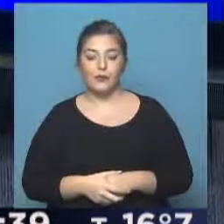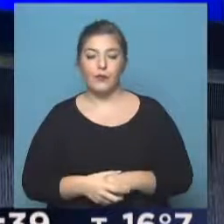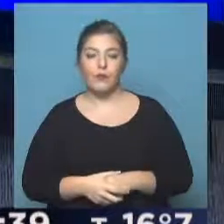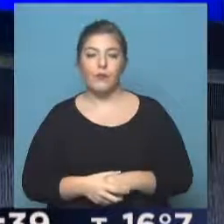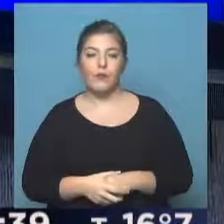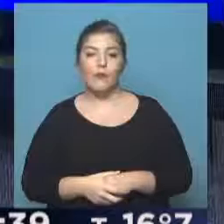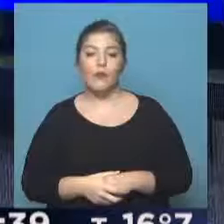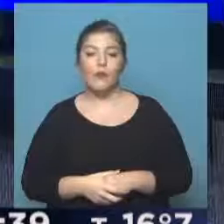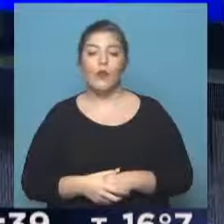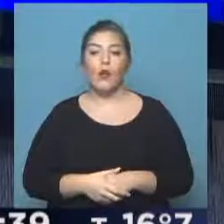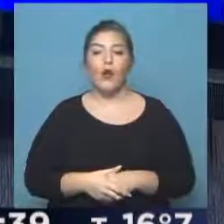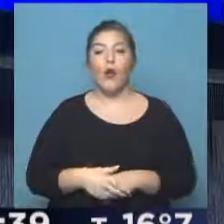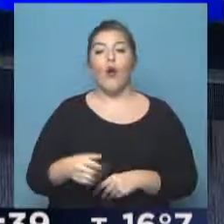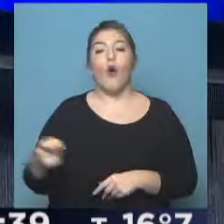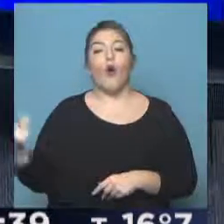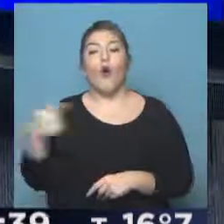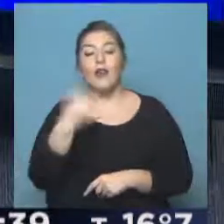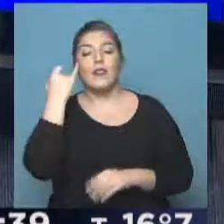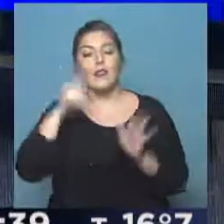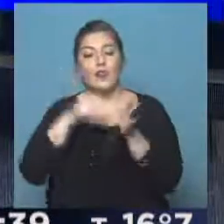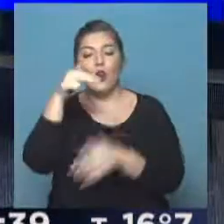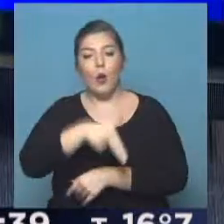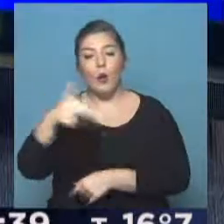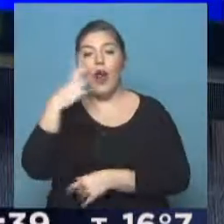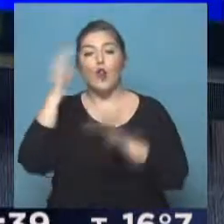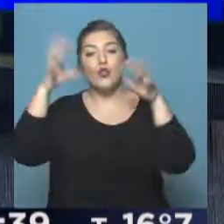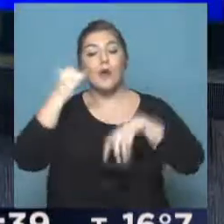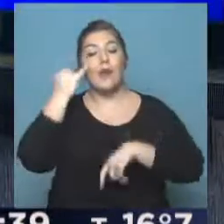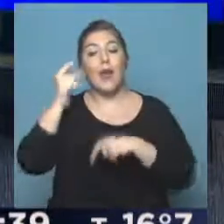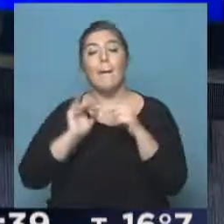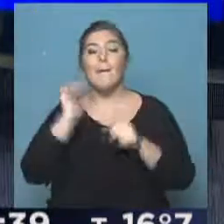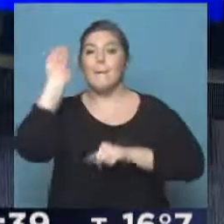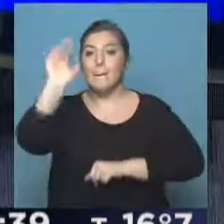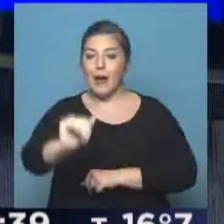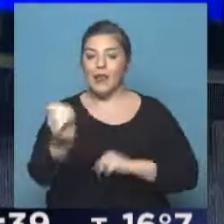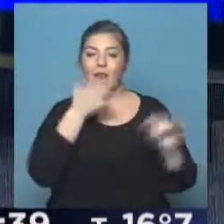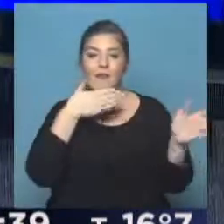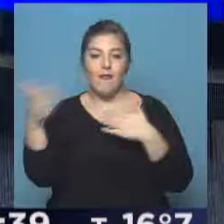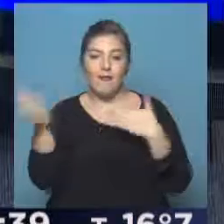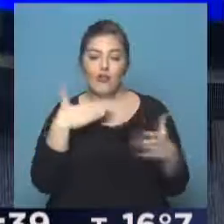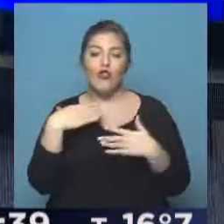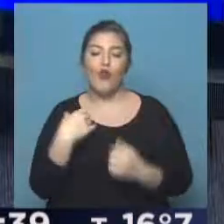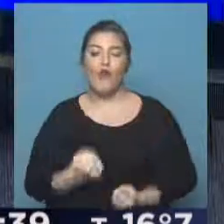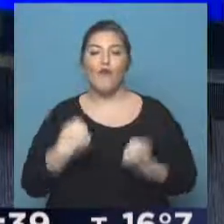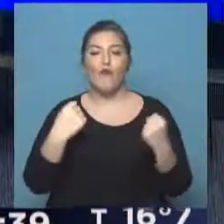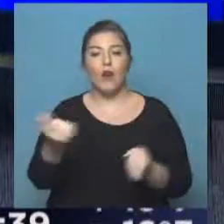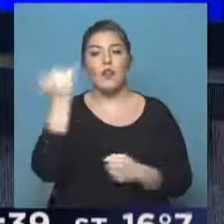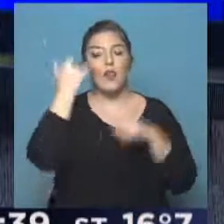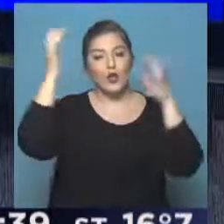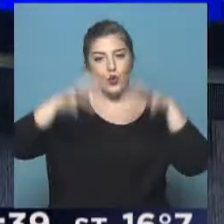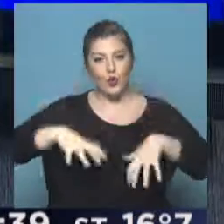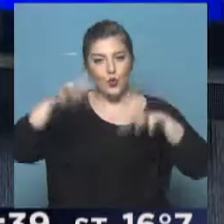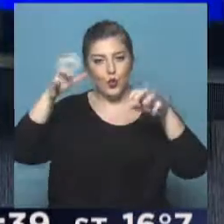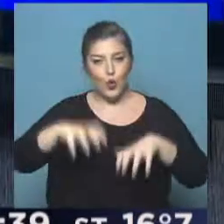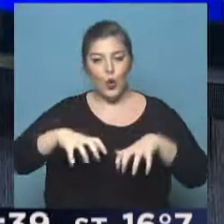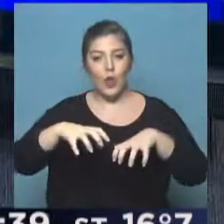oeste y en el centro de Neuquén, algo de precipitación. Y el martes, viento muy fuerte y precipitaciones